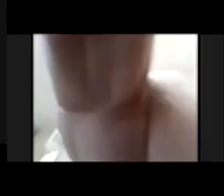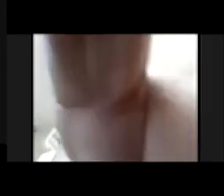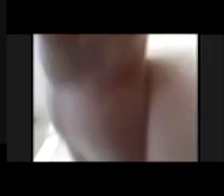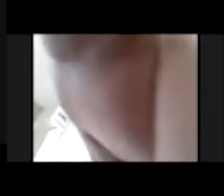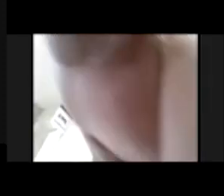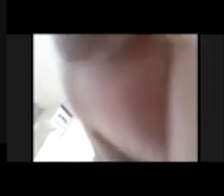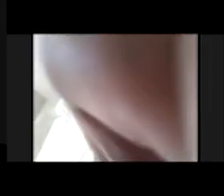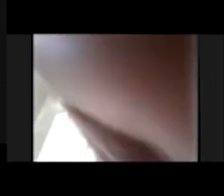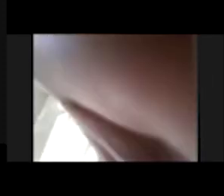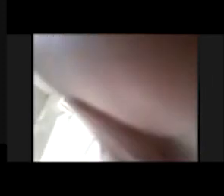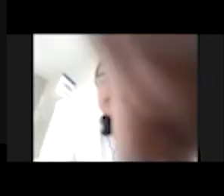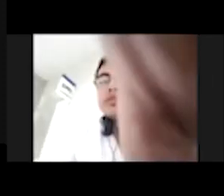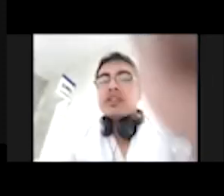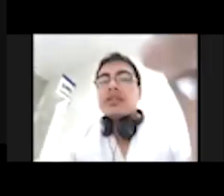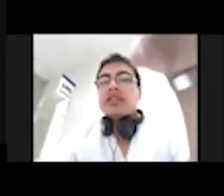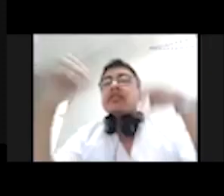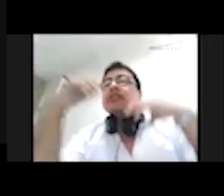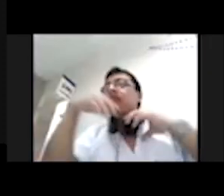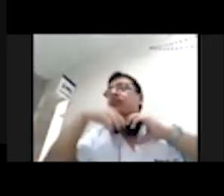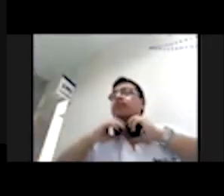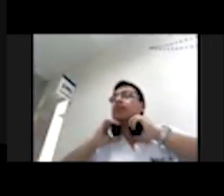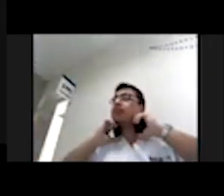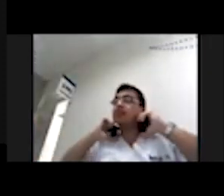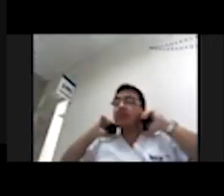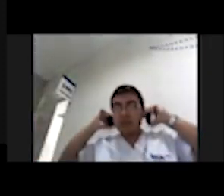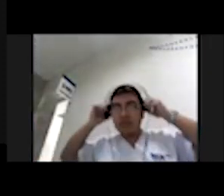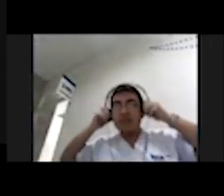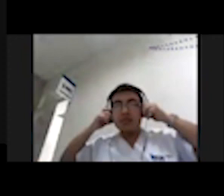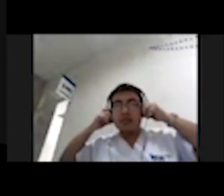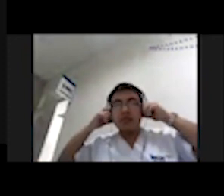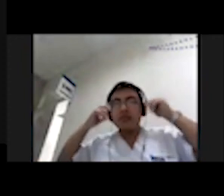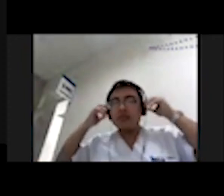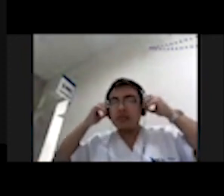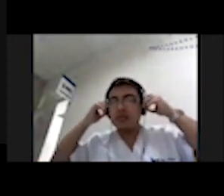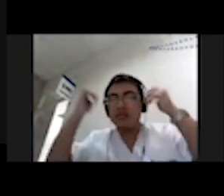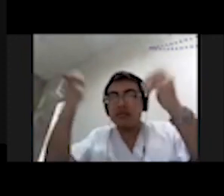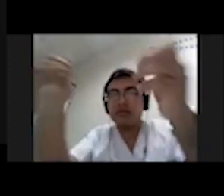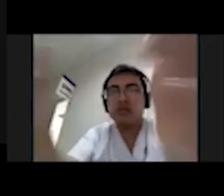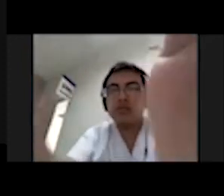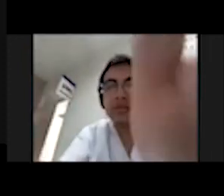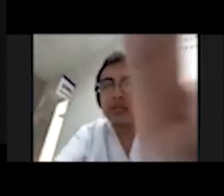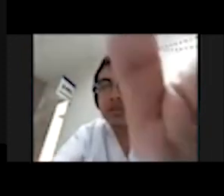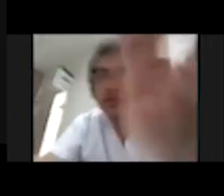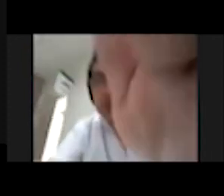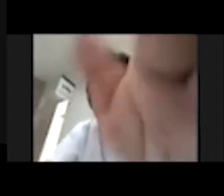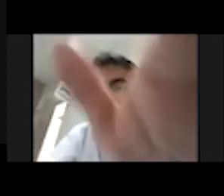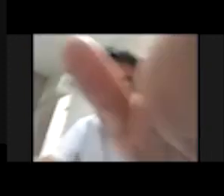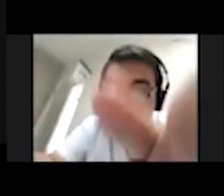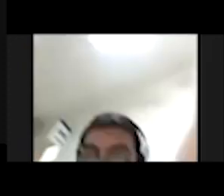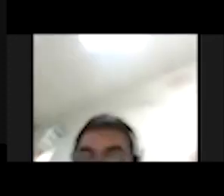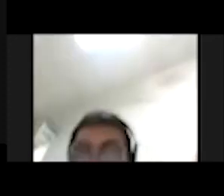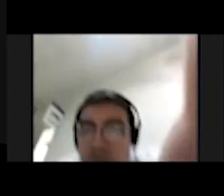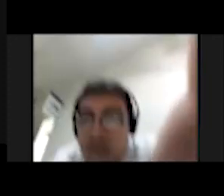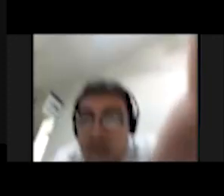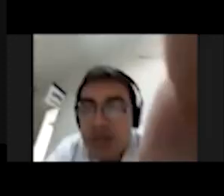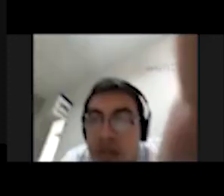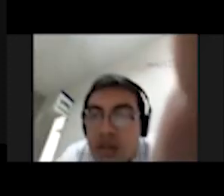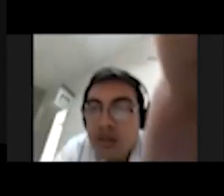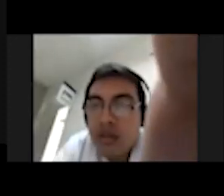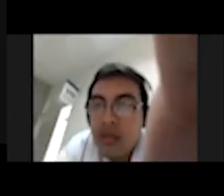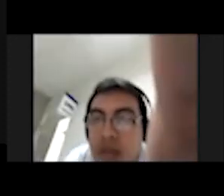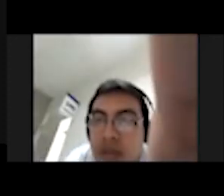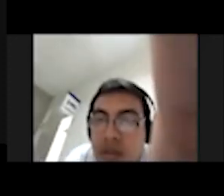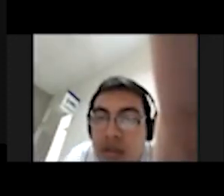algunas definiciones. ¿Qué es un síncope? Es una pérdida de la conciencia